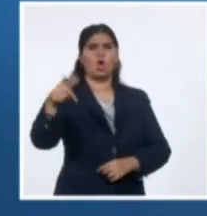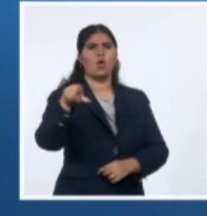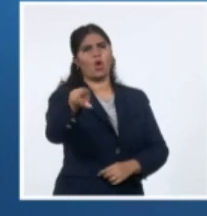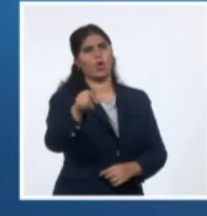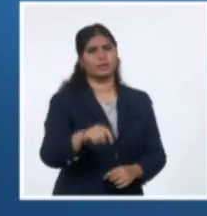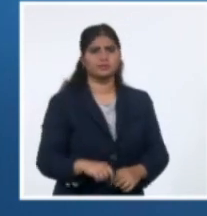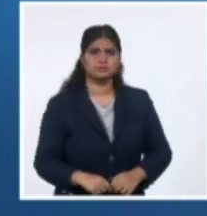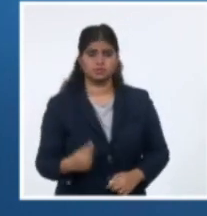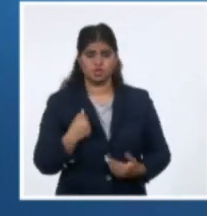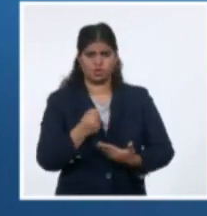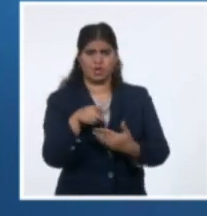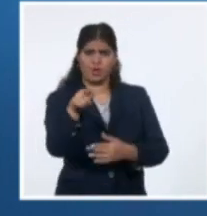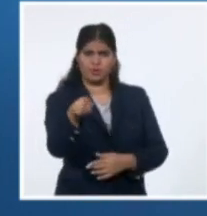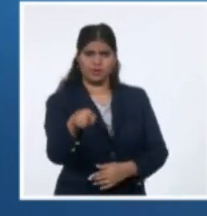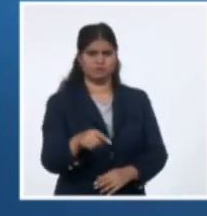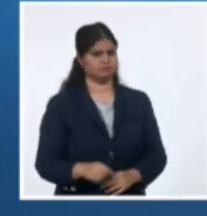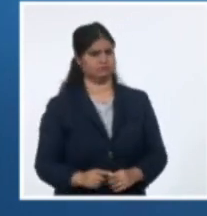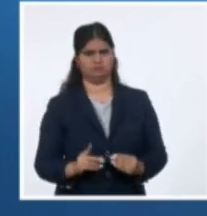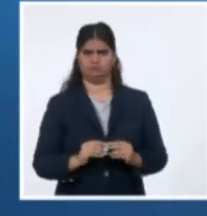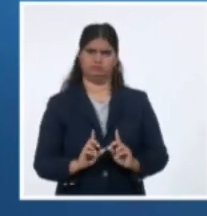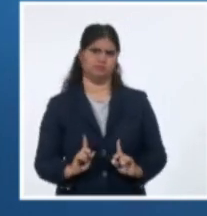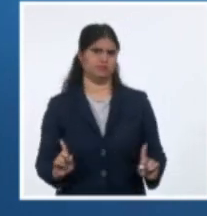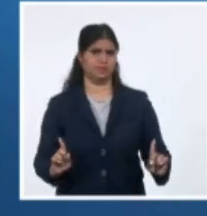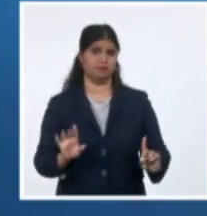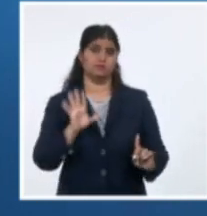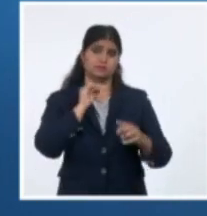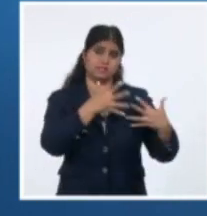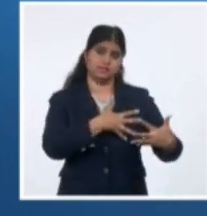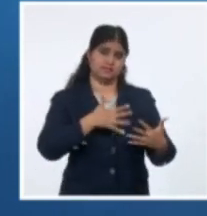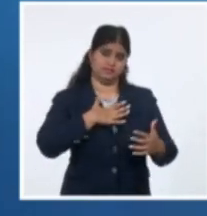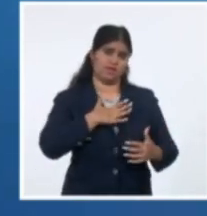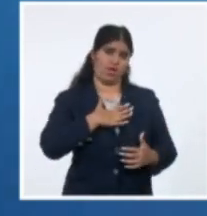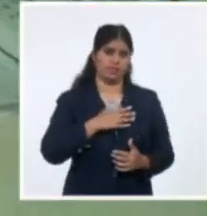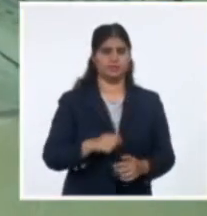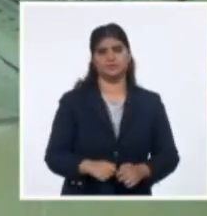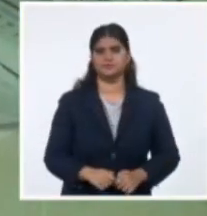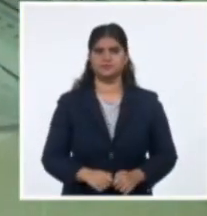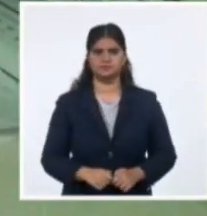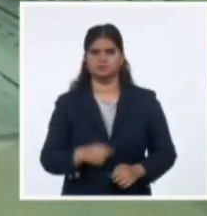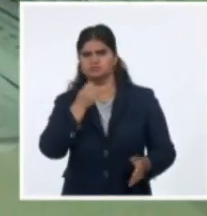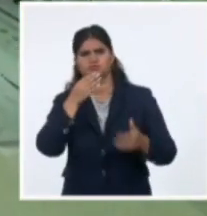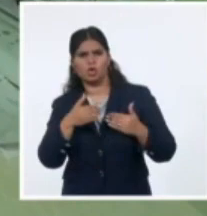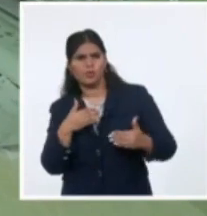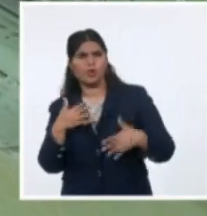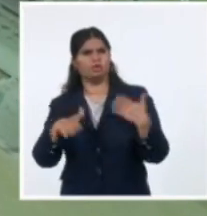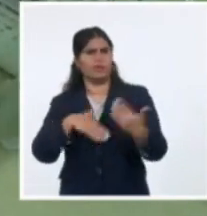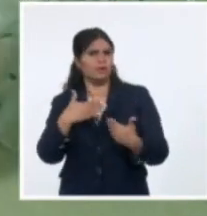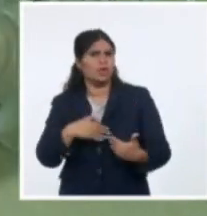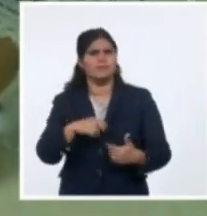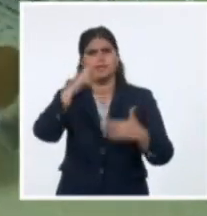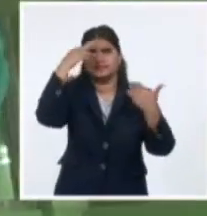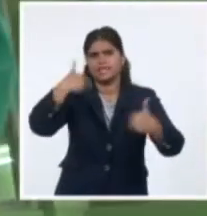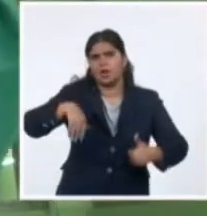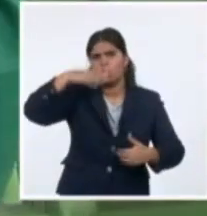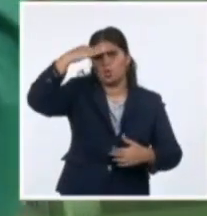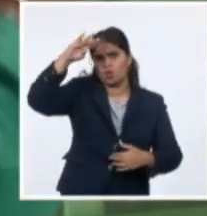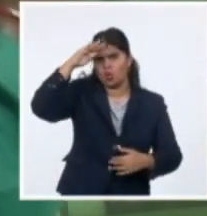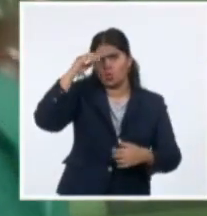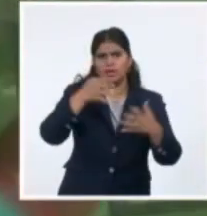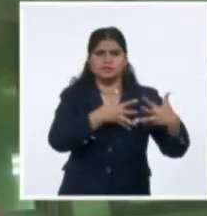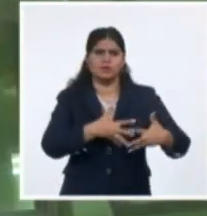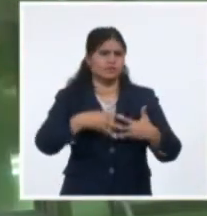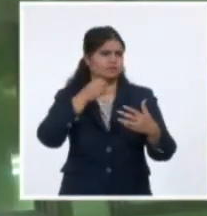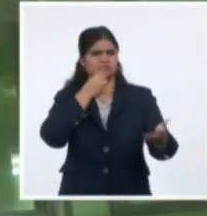carencia de divisas para garantizar suministros. Materiales gastables y medicamentos en